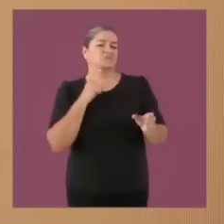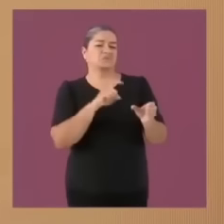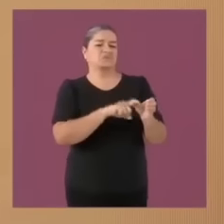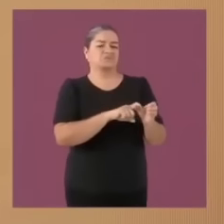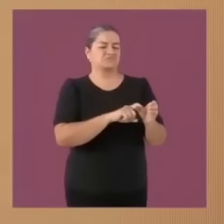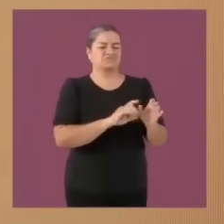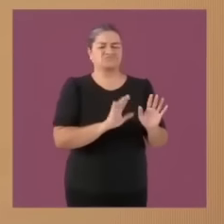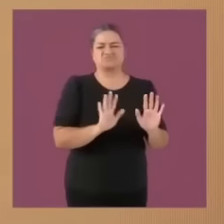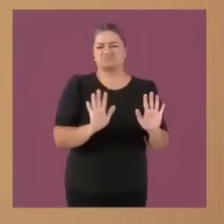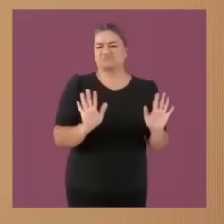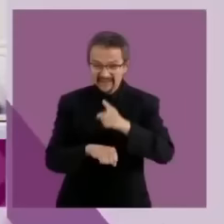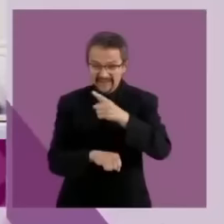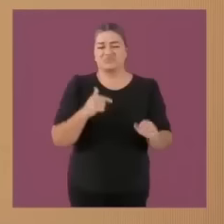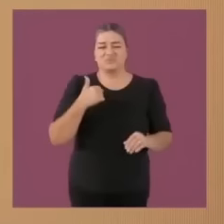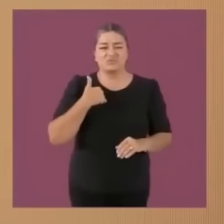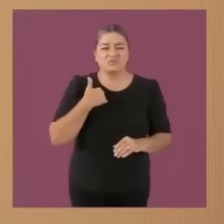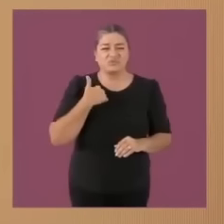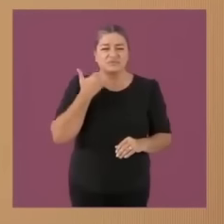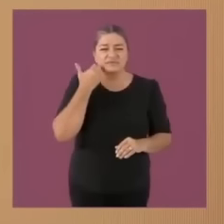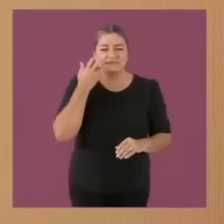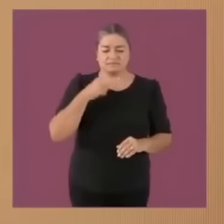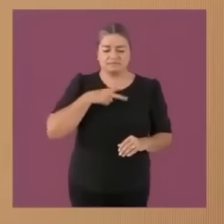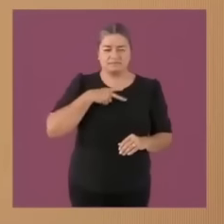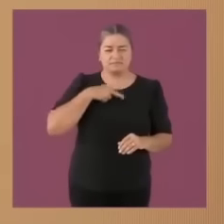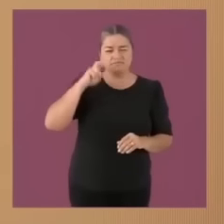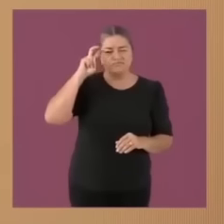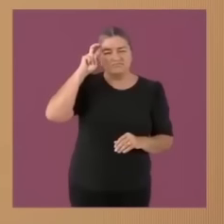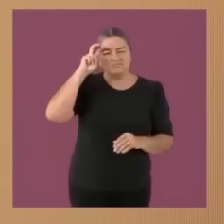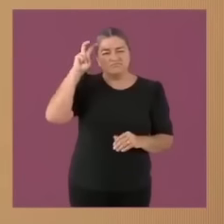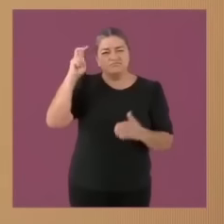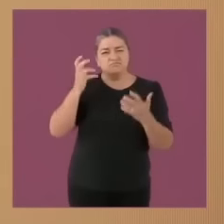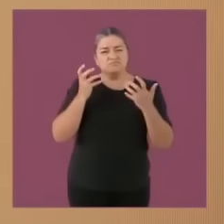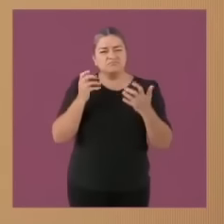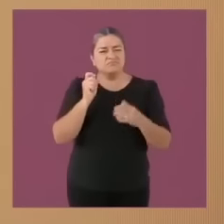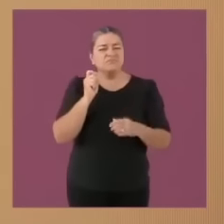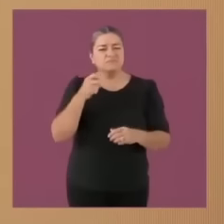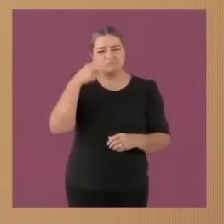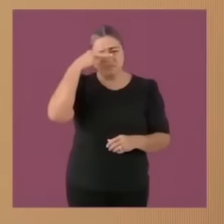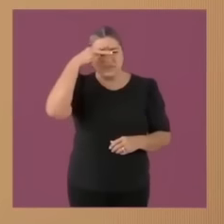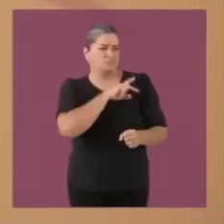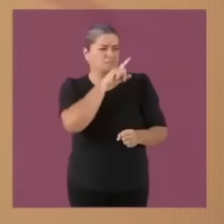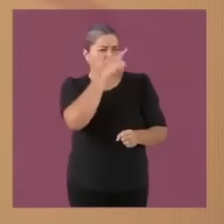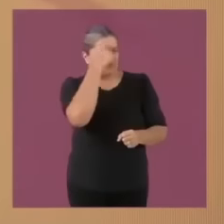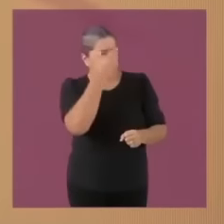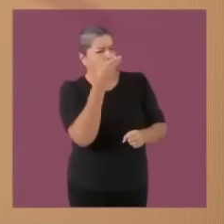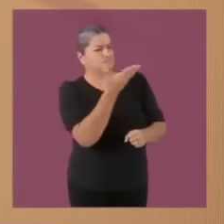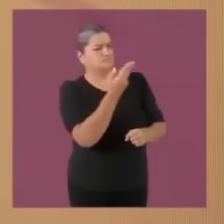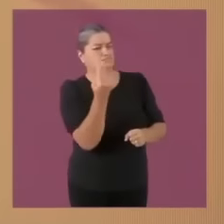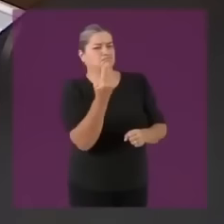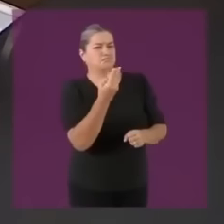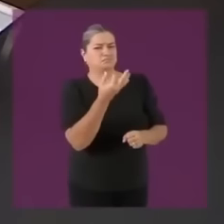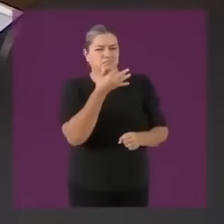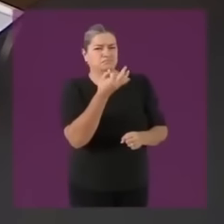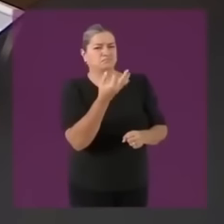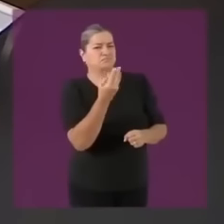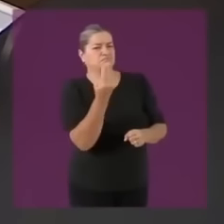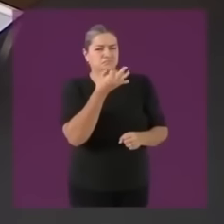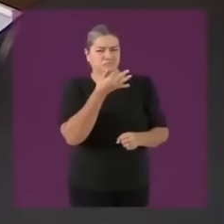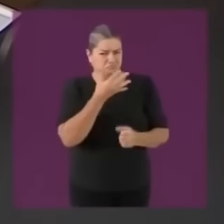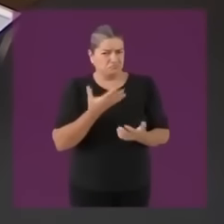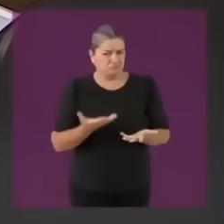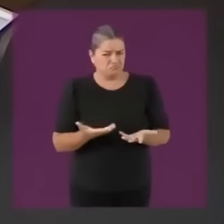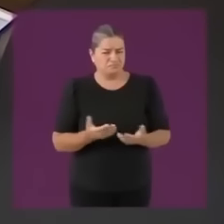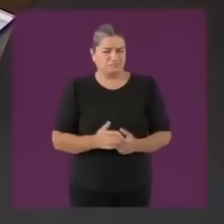es que realmente a este país le vayan mal para poder comprarme una tarjeta gráfica más chida. Yo también quiero eso una. No se